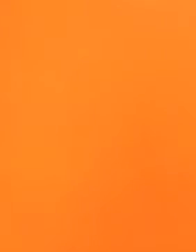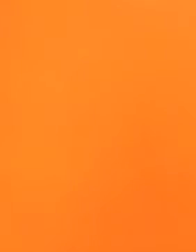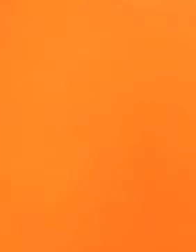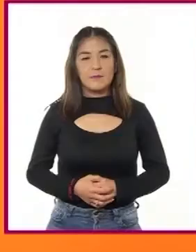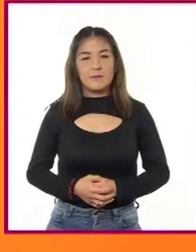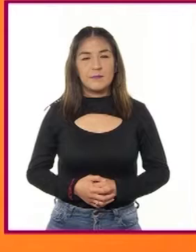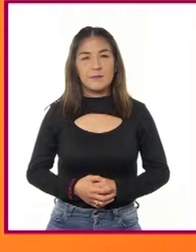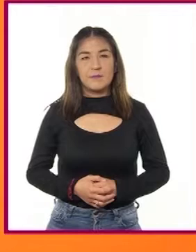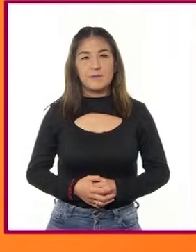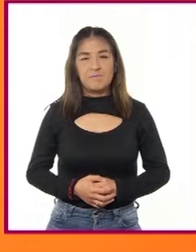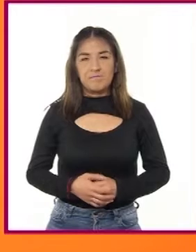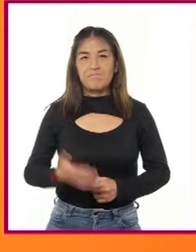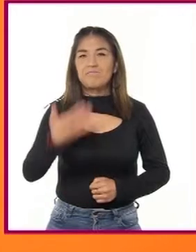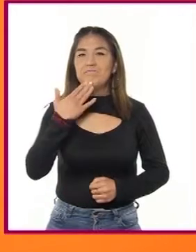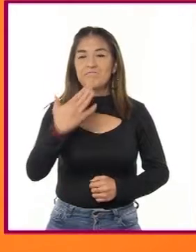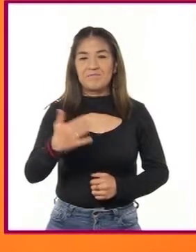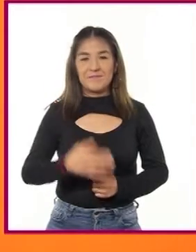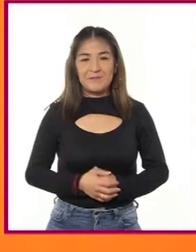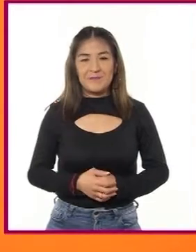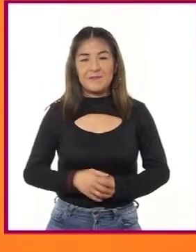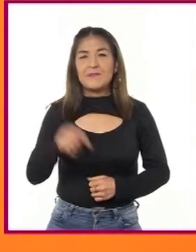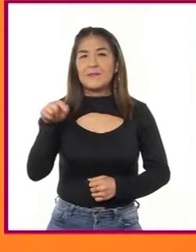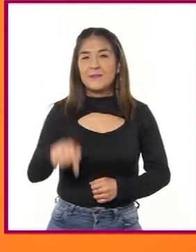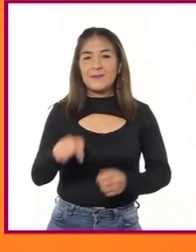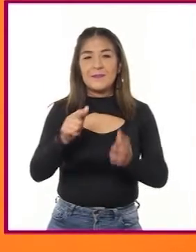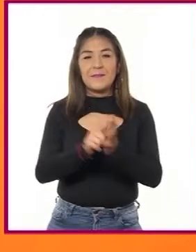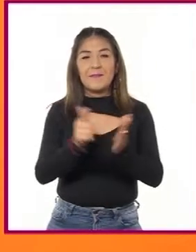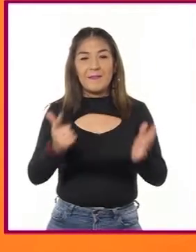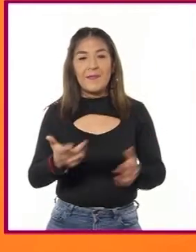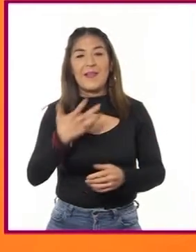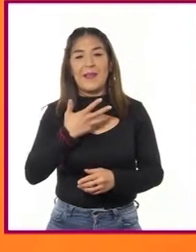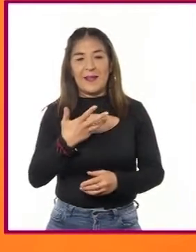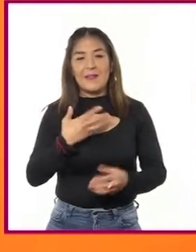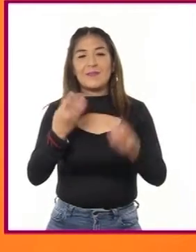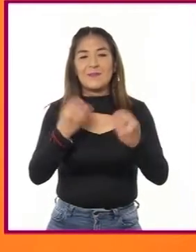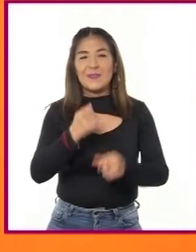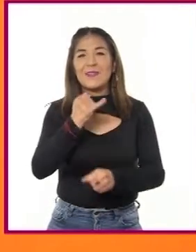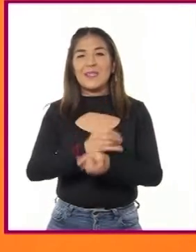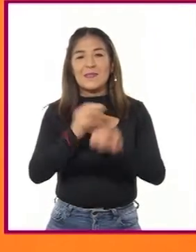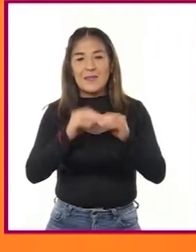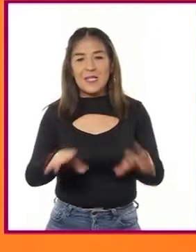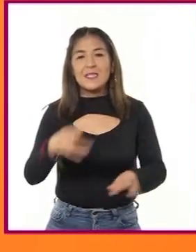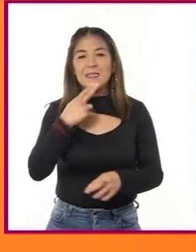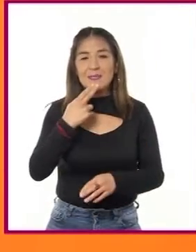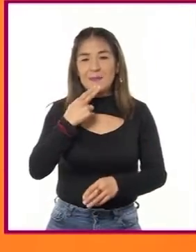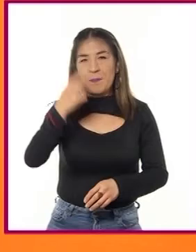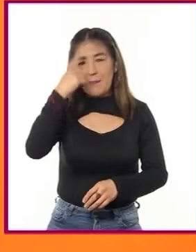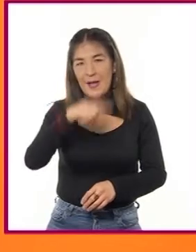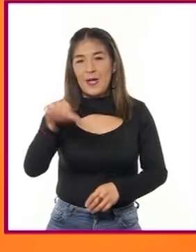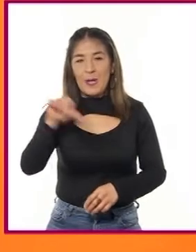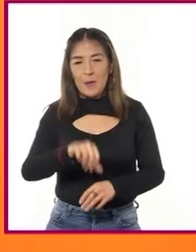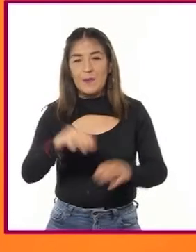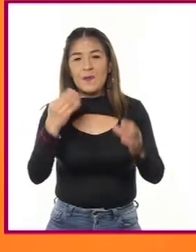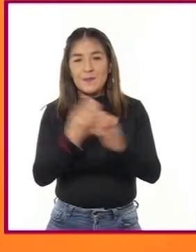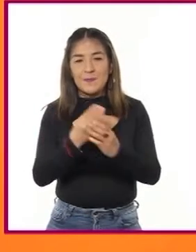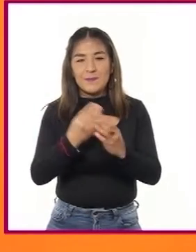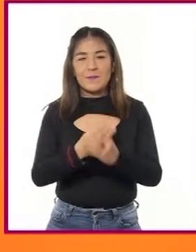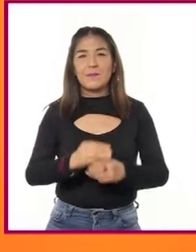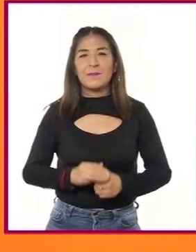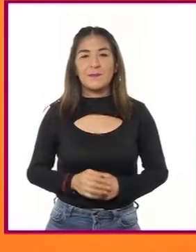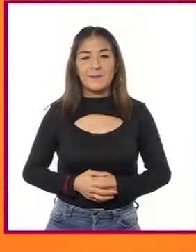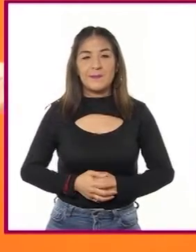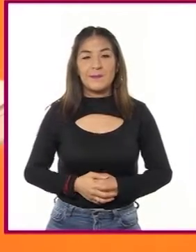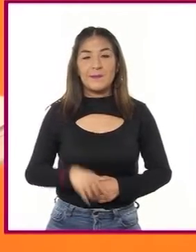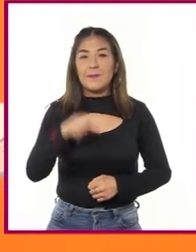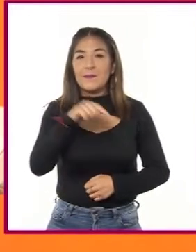Muy bien. En este libro encontré mucha información que nos va a servir para esta sesión. Pero